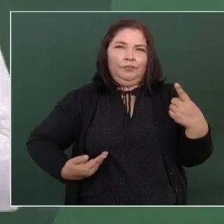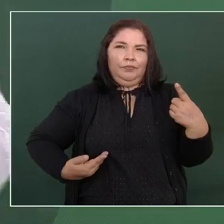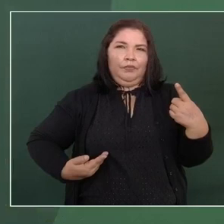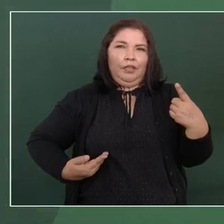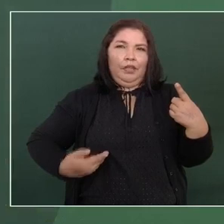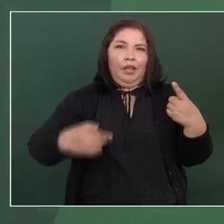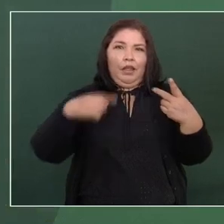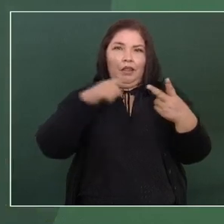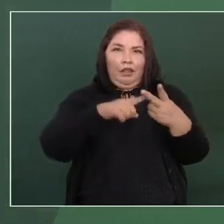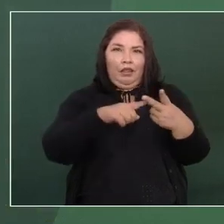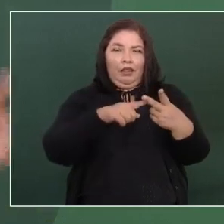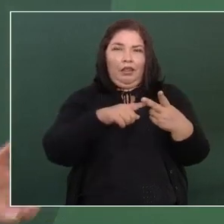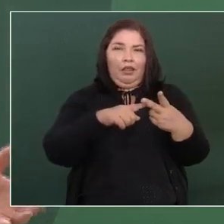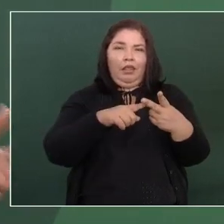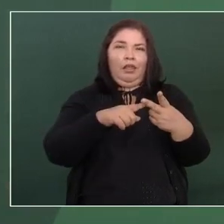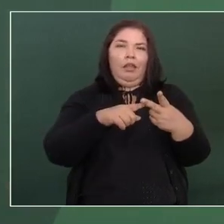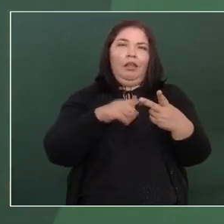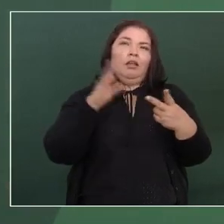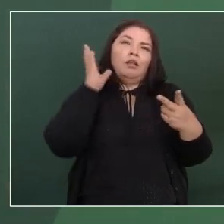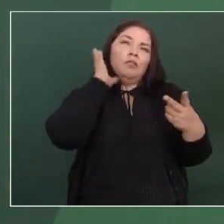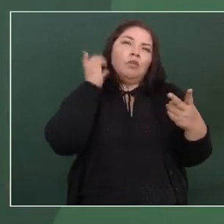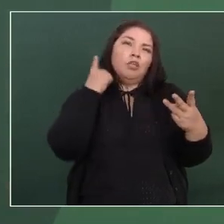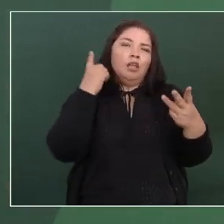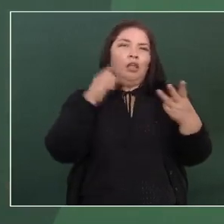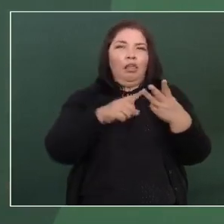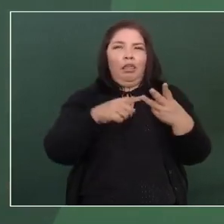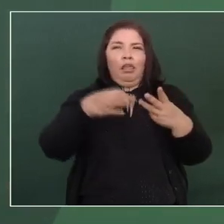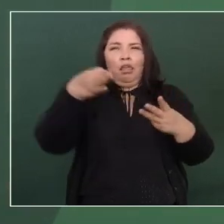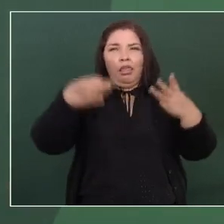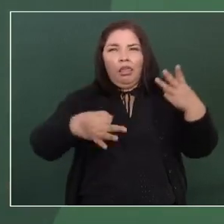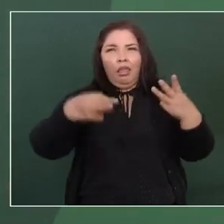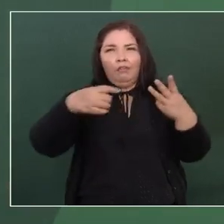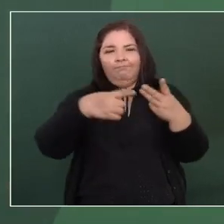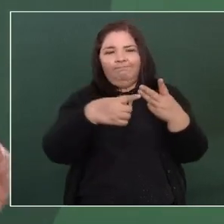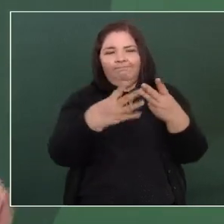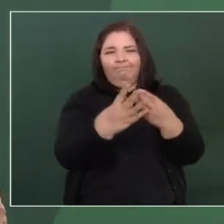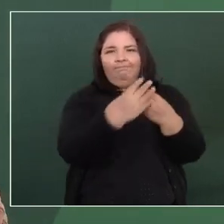El poder legislativo y el poder judicial eran apéndices